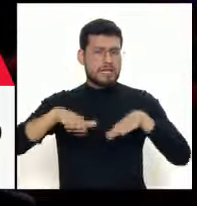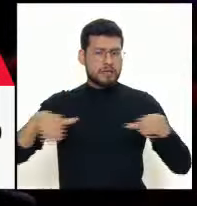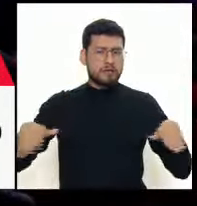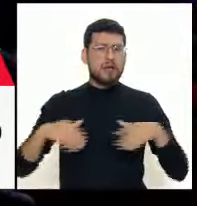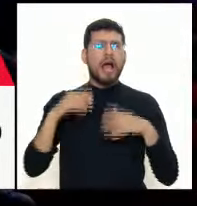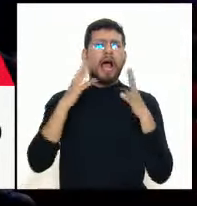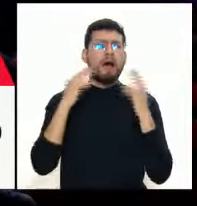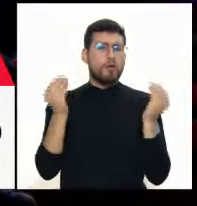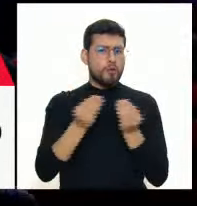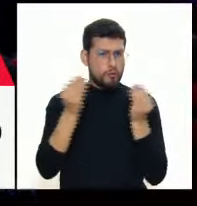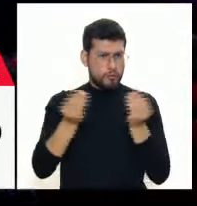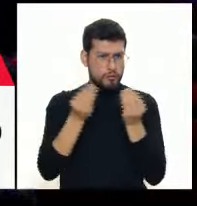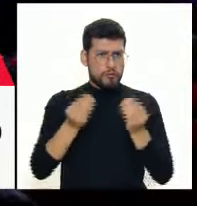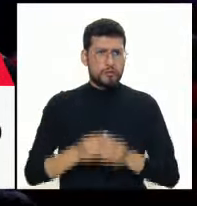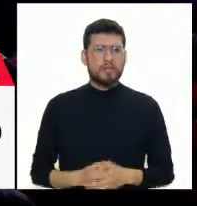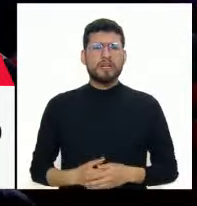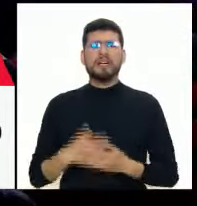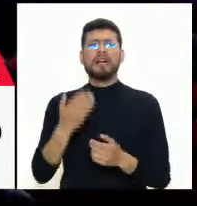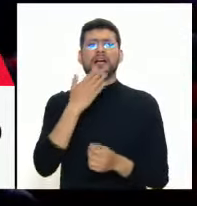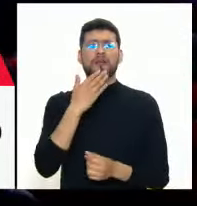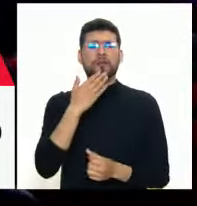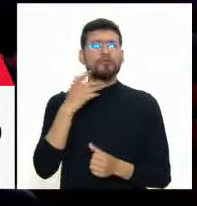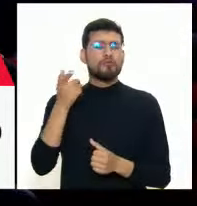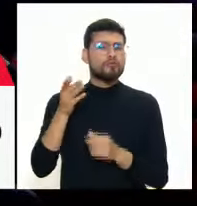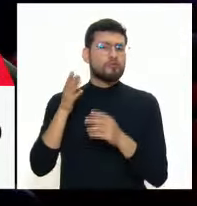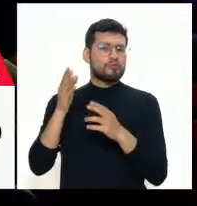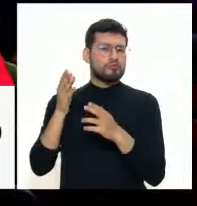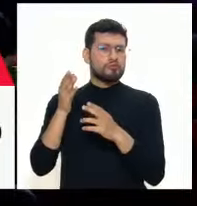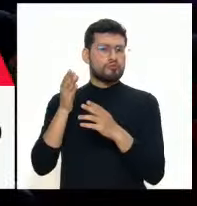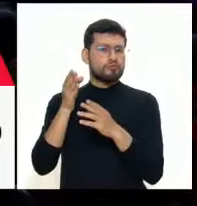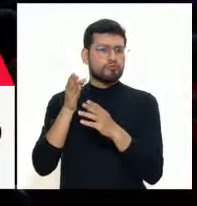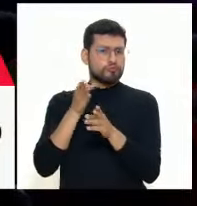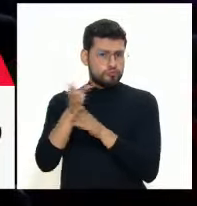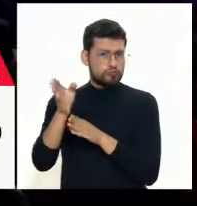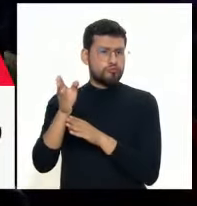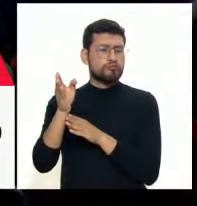y adolescentes y está bajo la